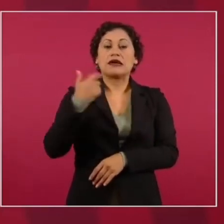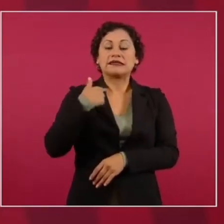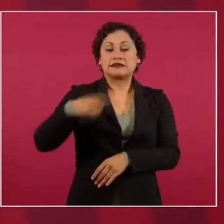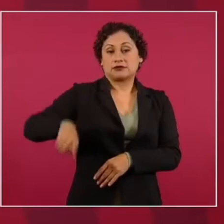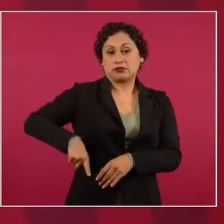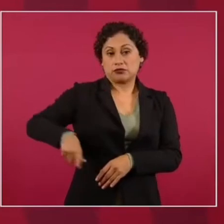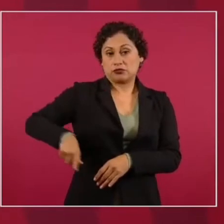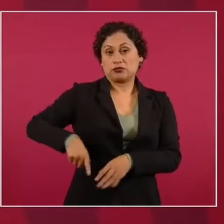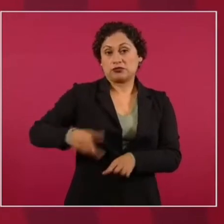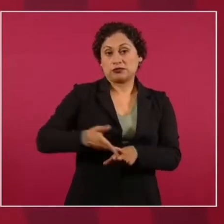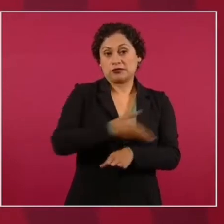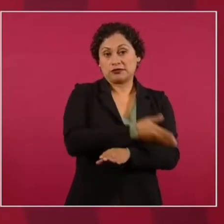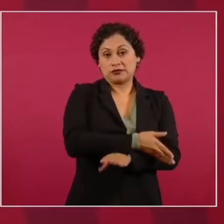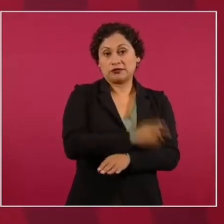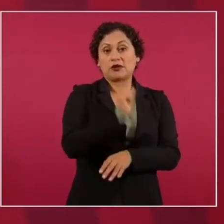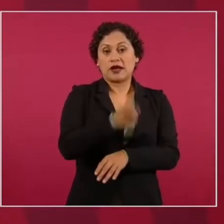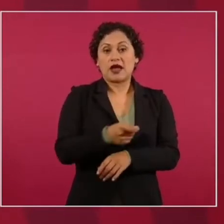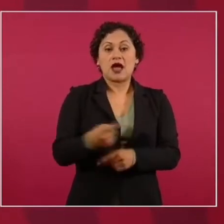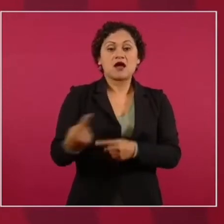se peleaban